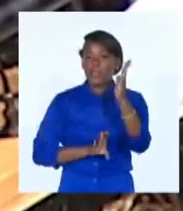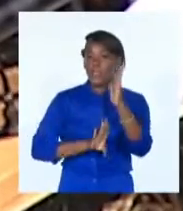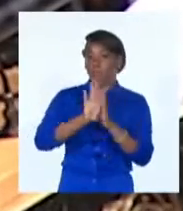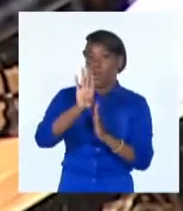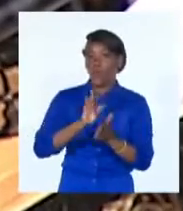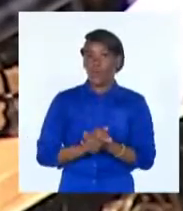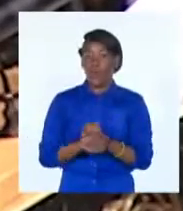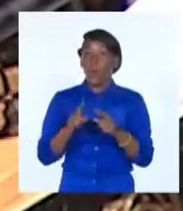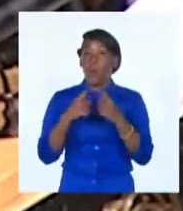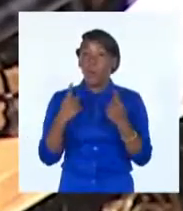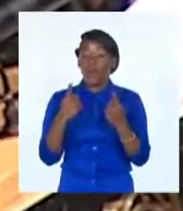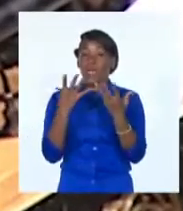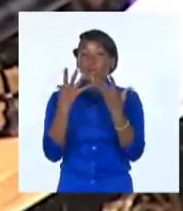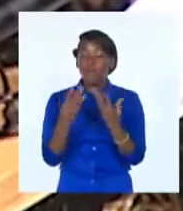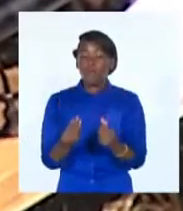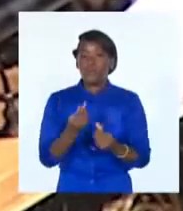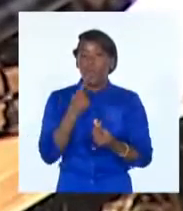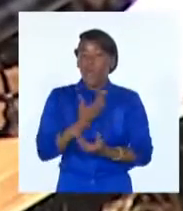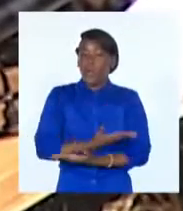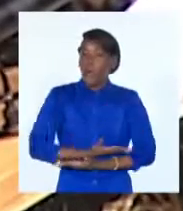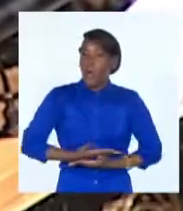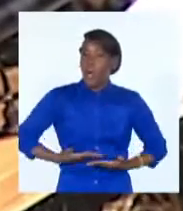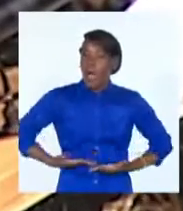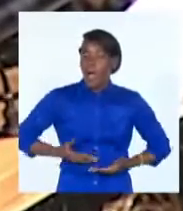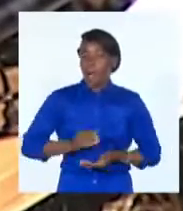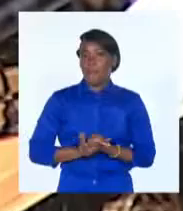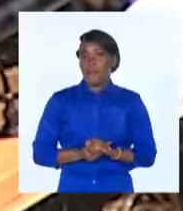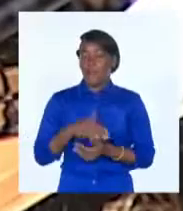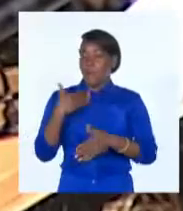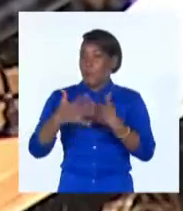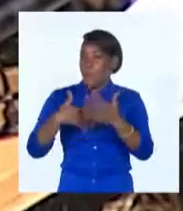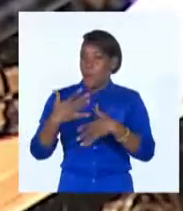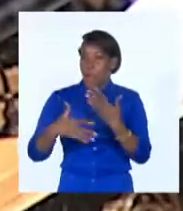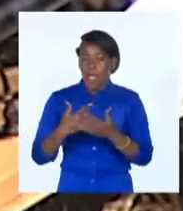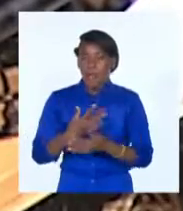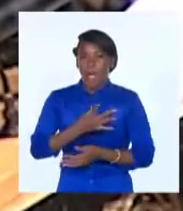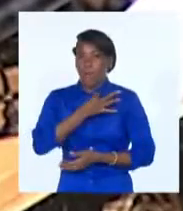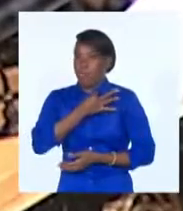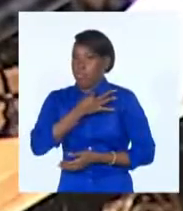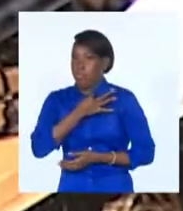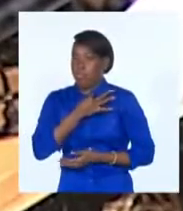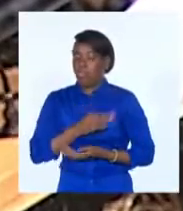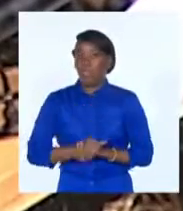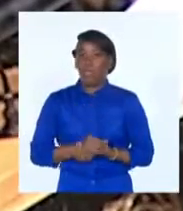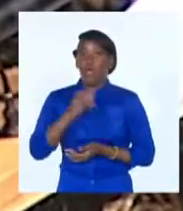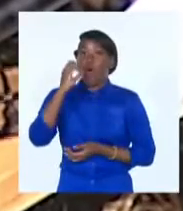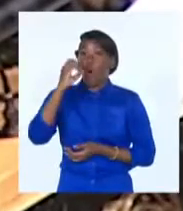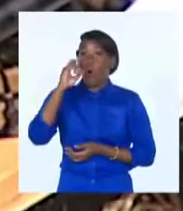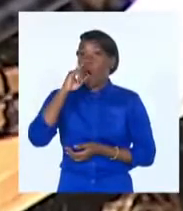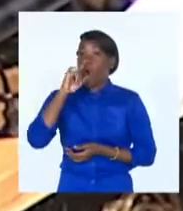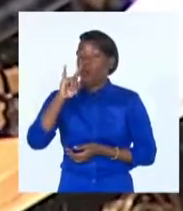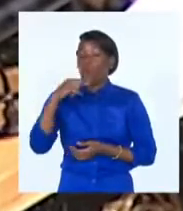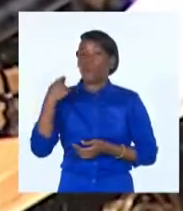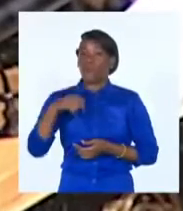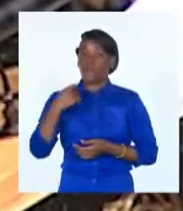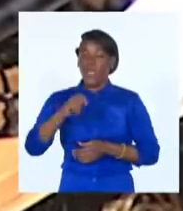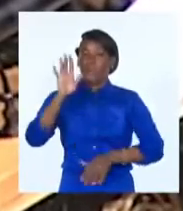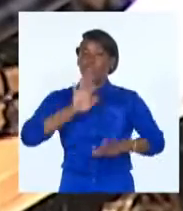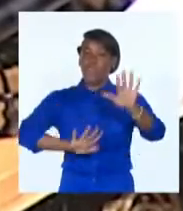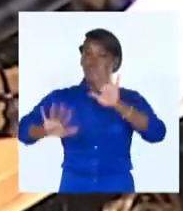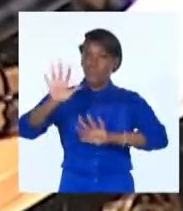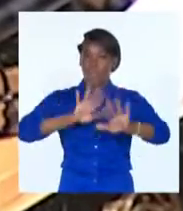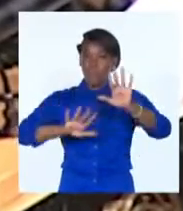destrucción de los medios naturales indispensables para la existencia humana. Y